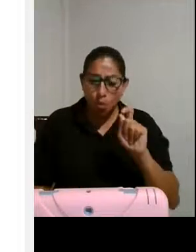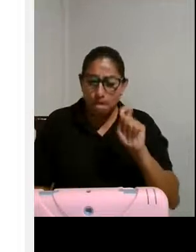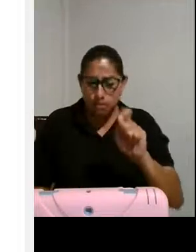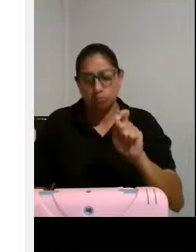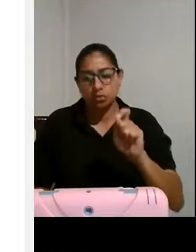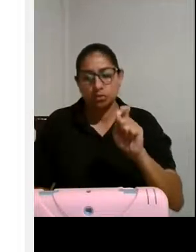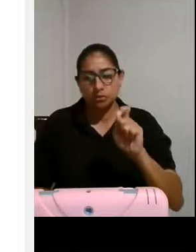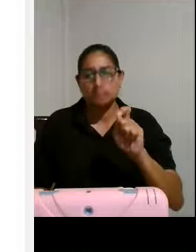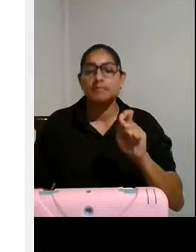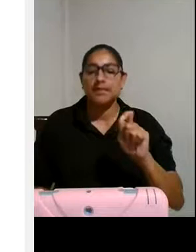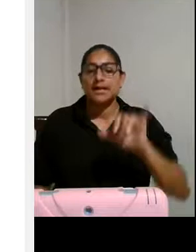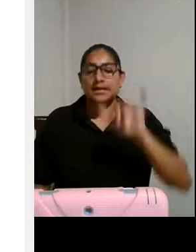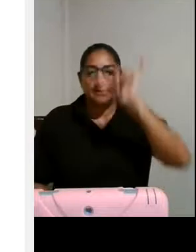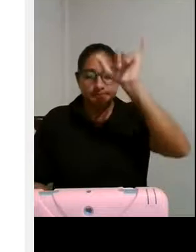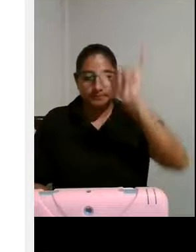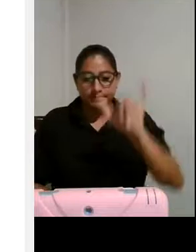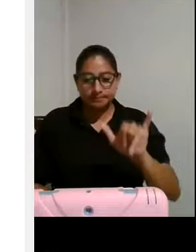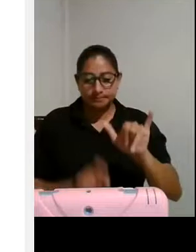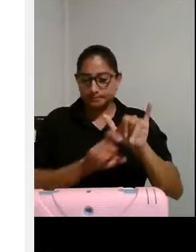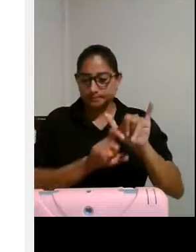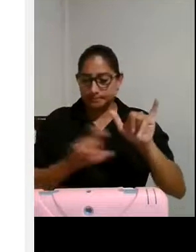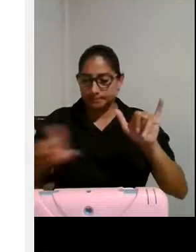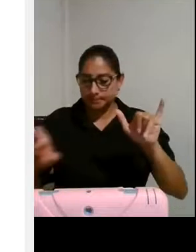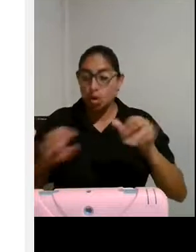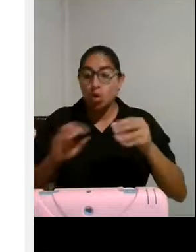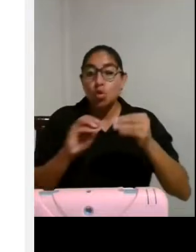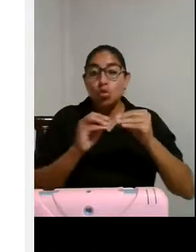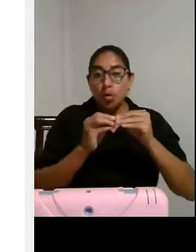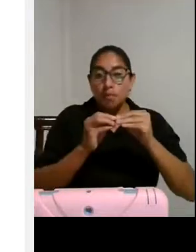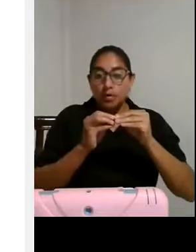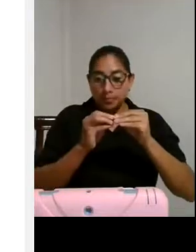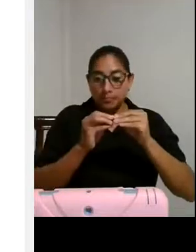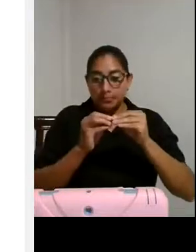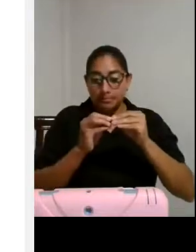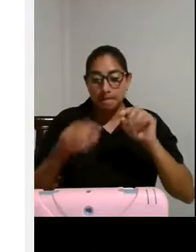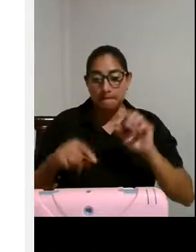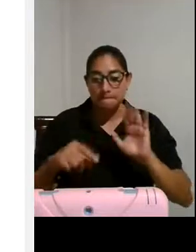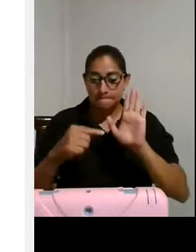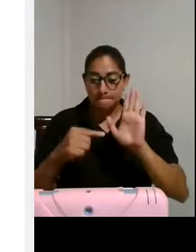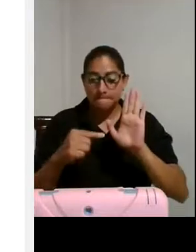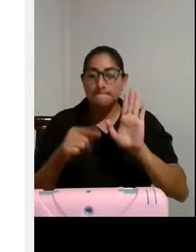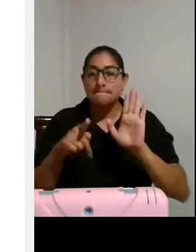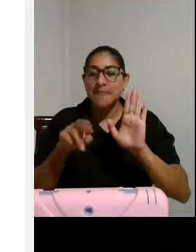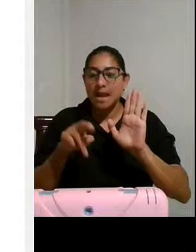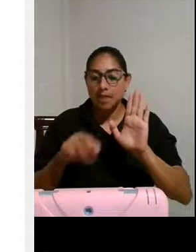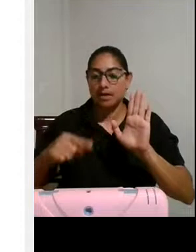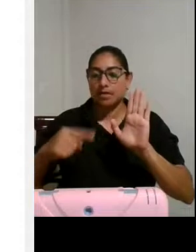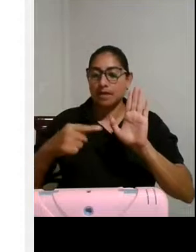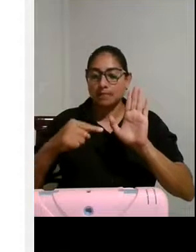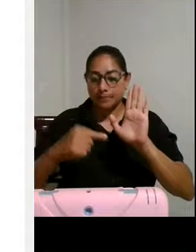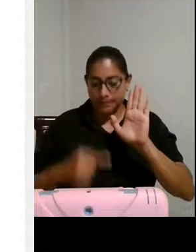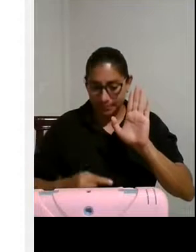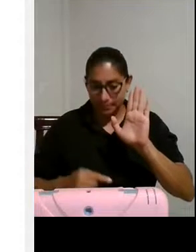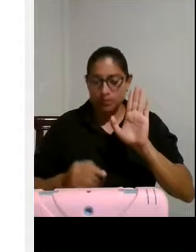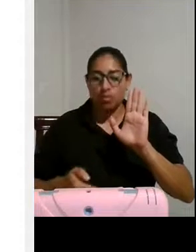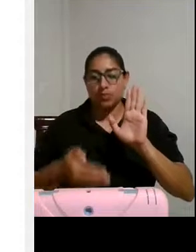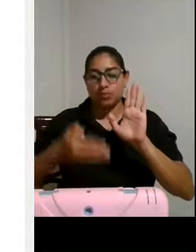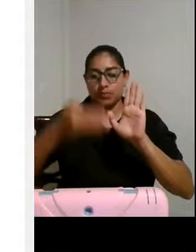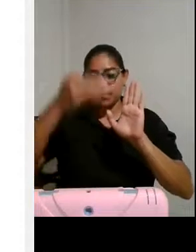específico. Es decir, en un valor numérico, en una preimagen, para que lo entendamos así,